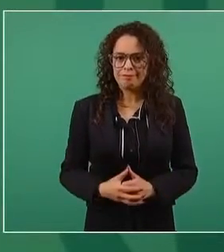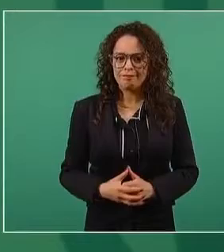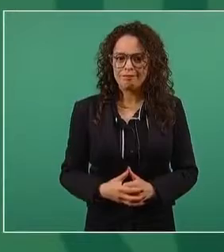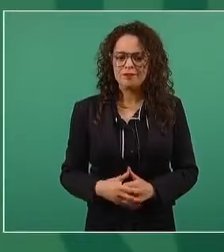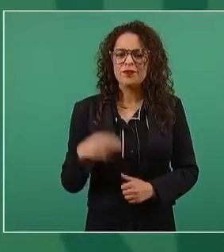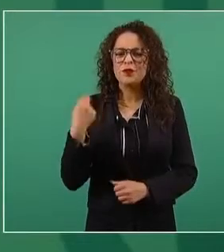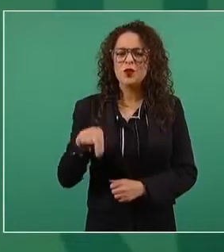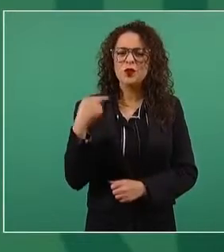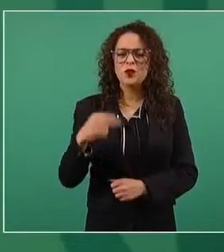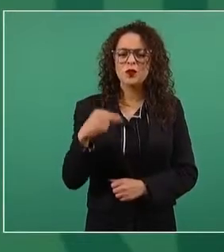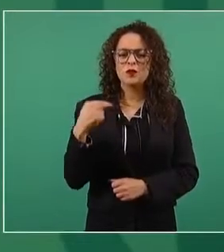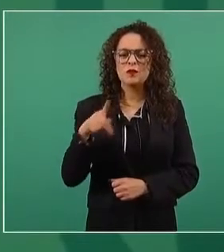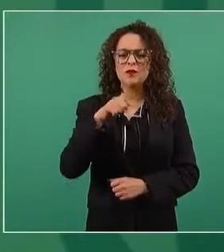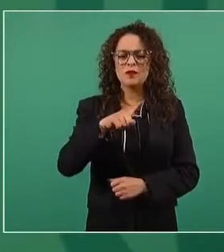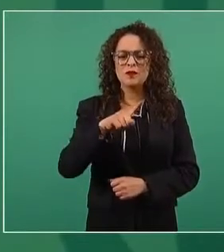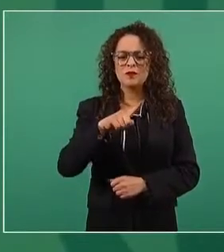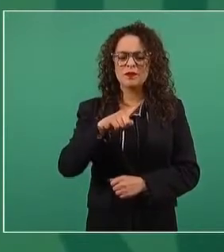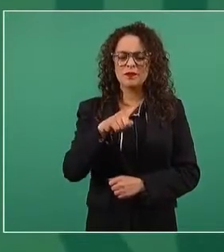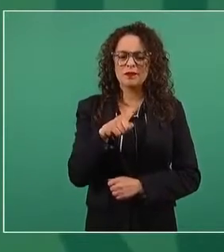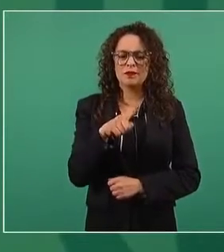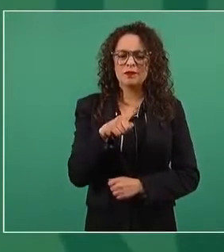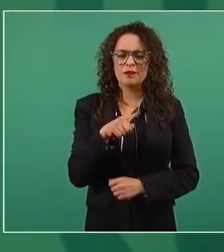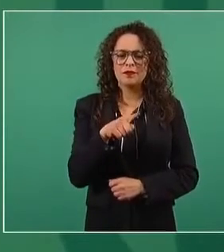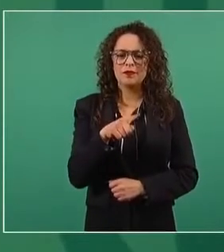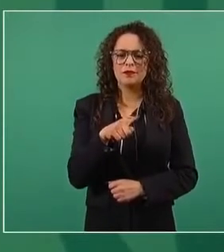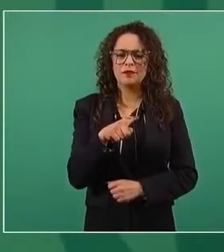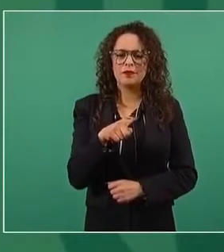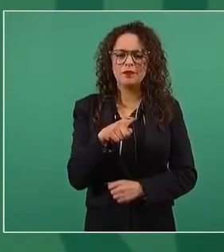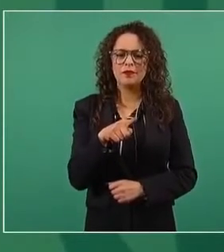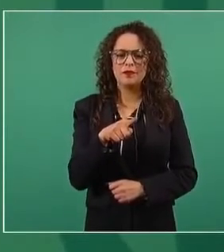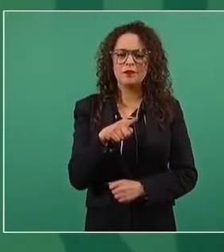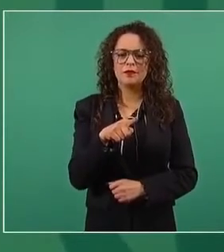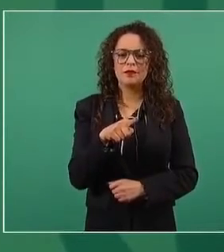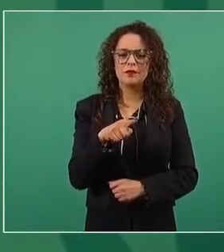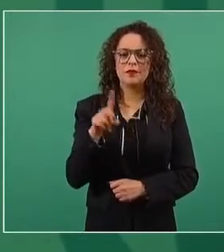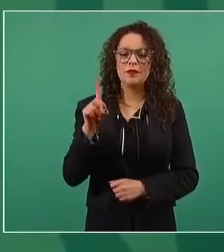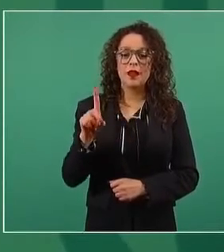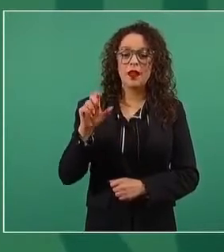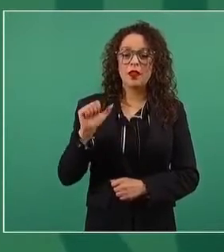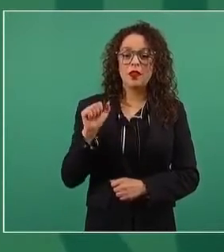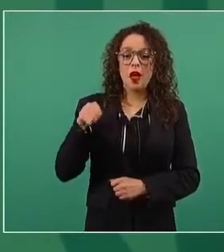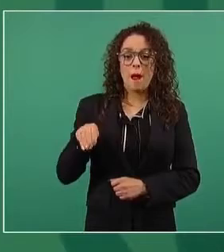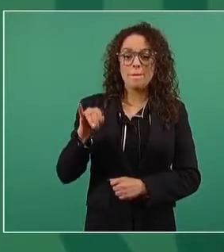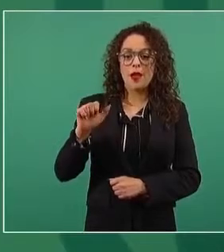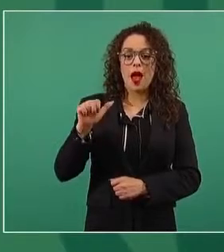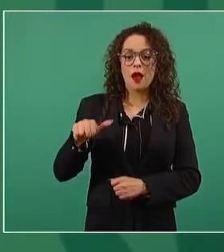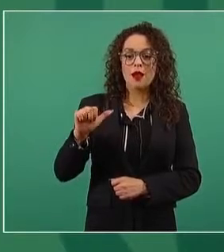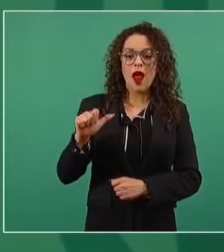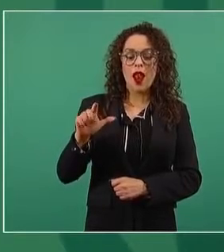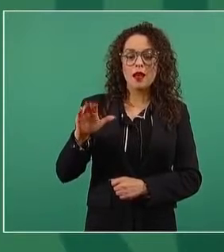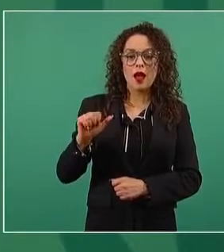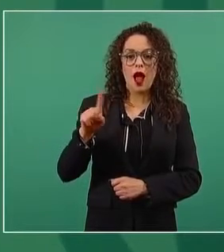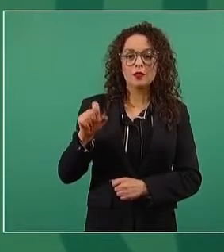¿cómo se llama el gran actor? Que es Damián Alcázar,